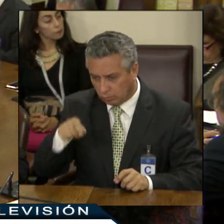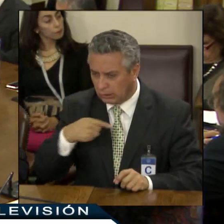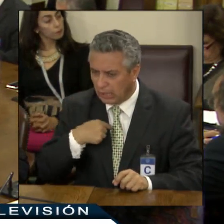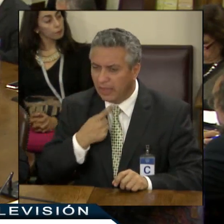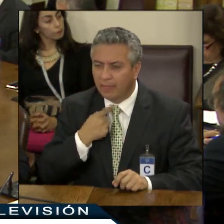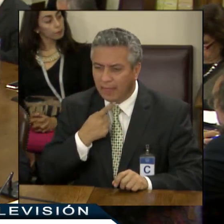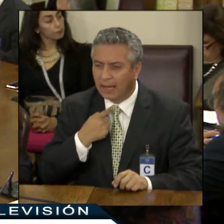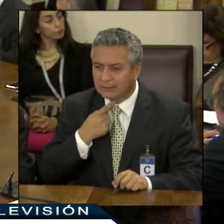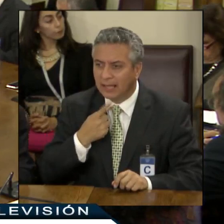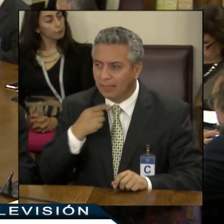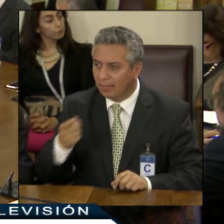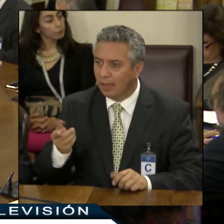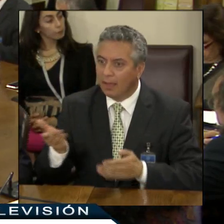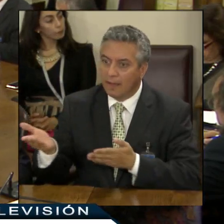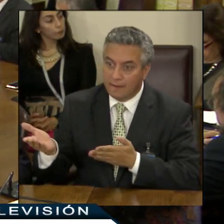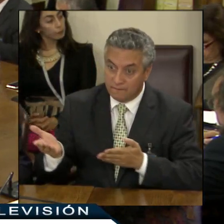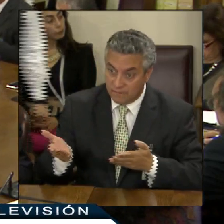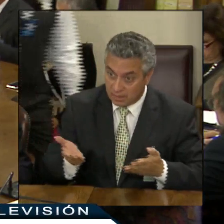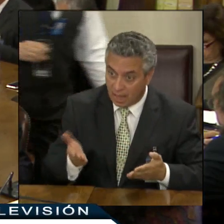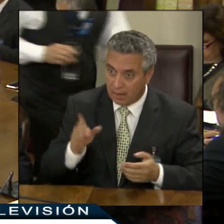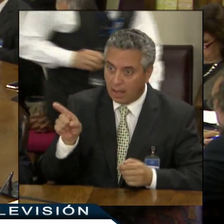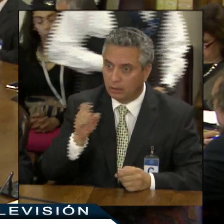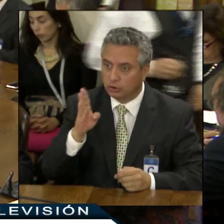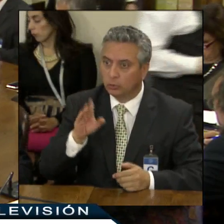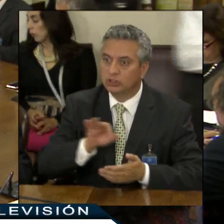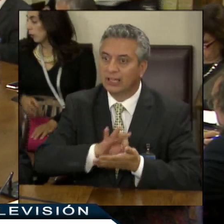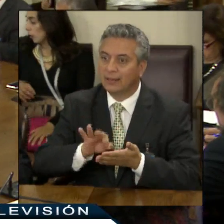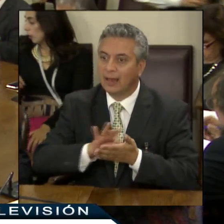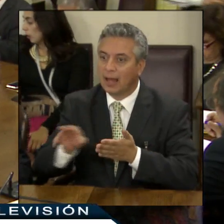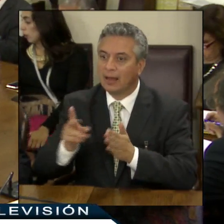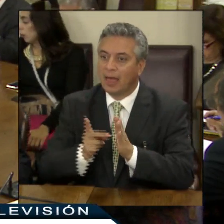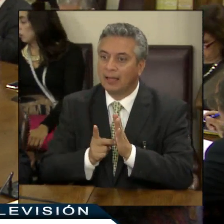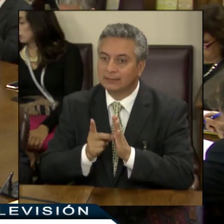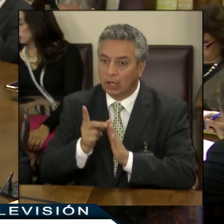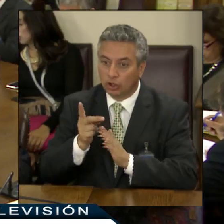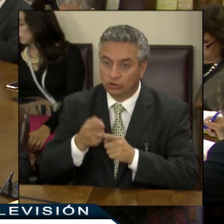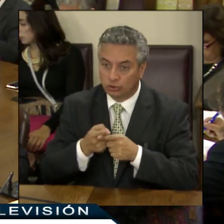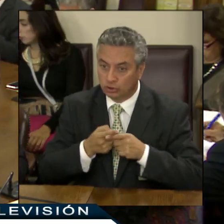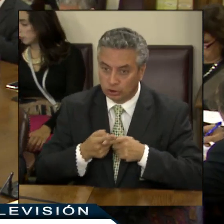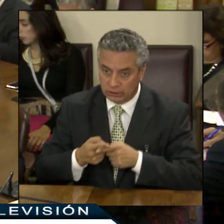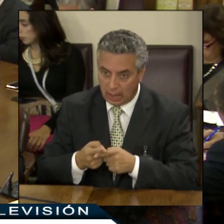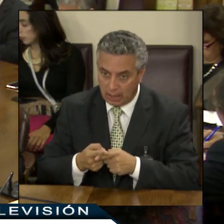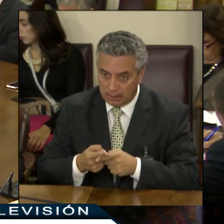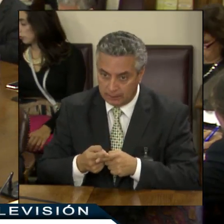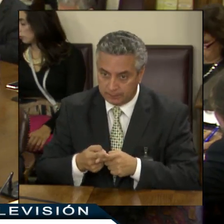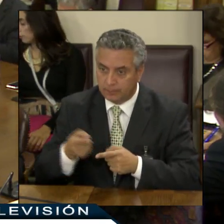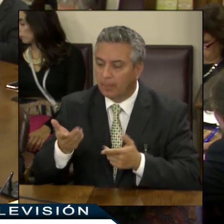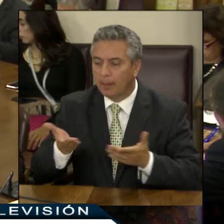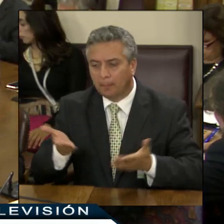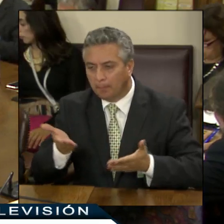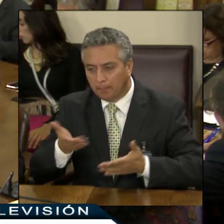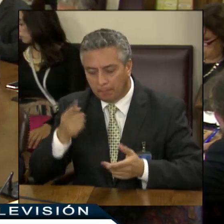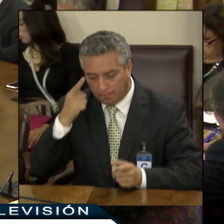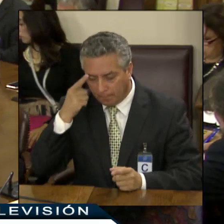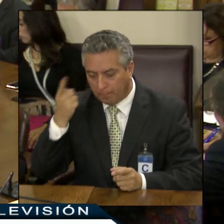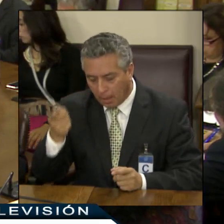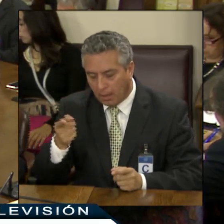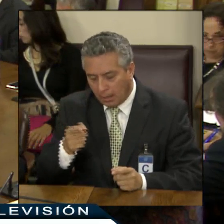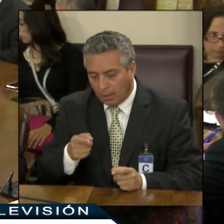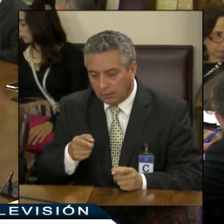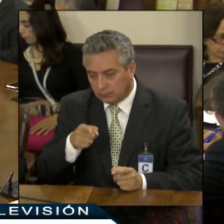interesante invitar a la subsecretaria de Desarrollo Social para eh